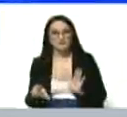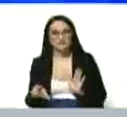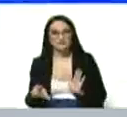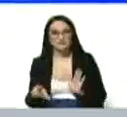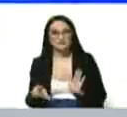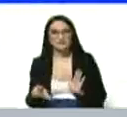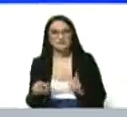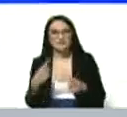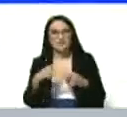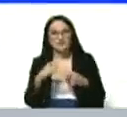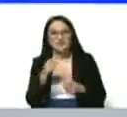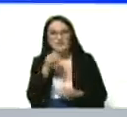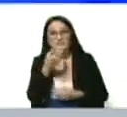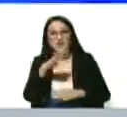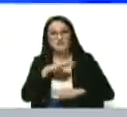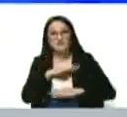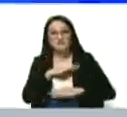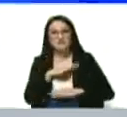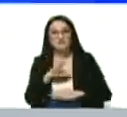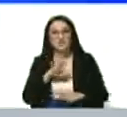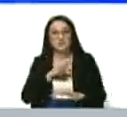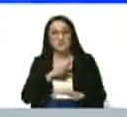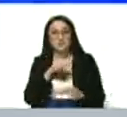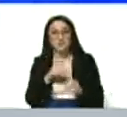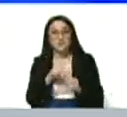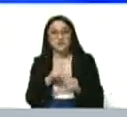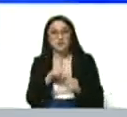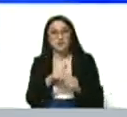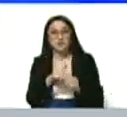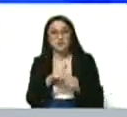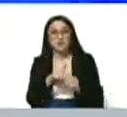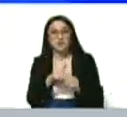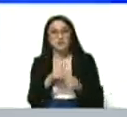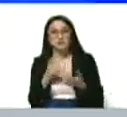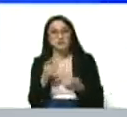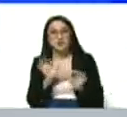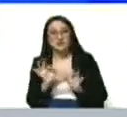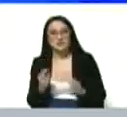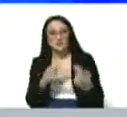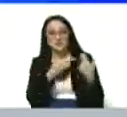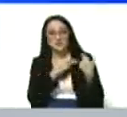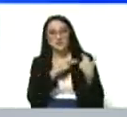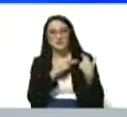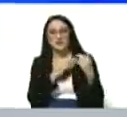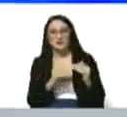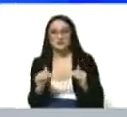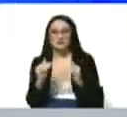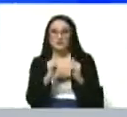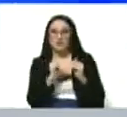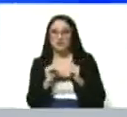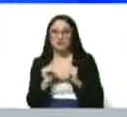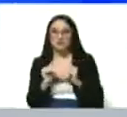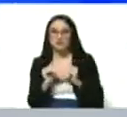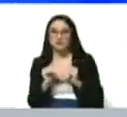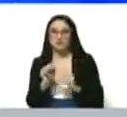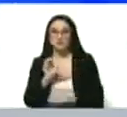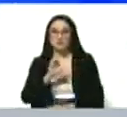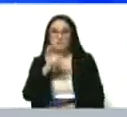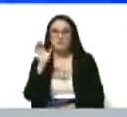los diversos beneficios que provienen del petróleo de una manera responsable y sostenible. Los